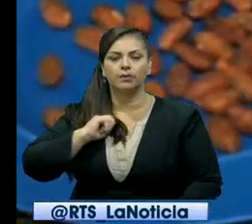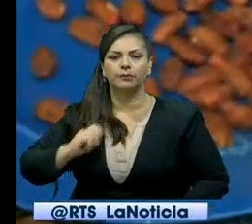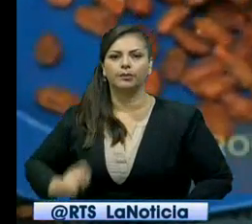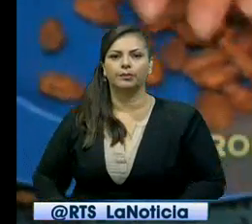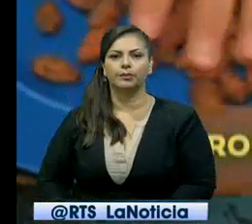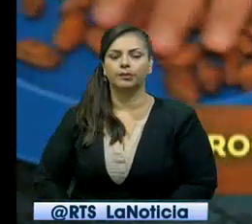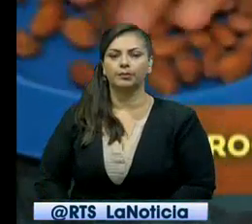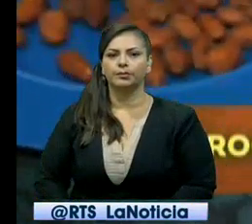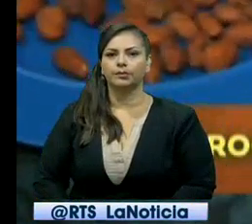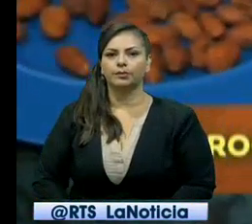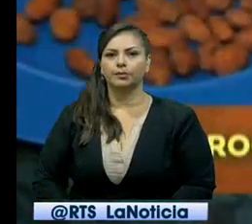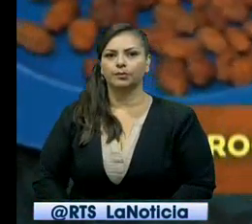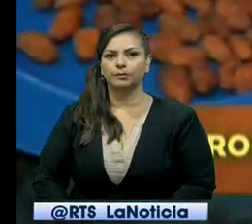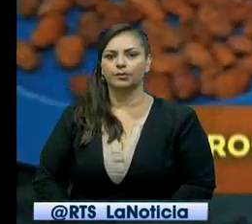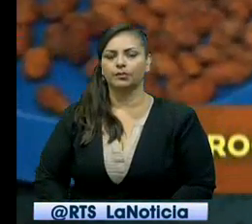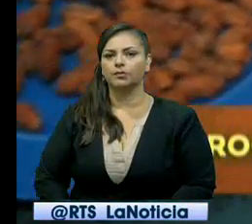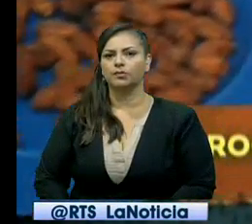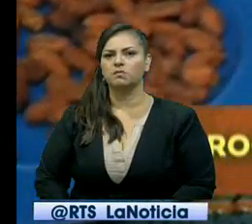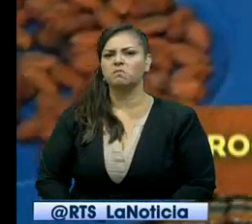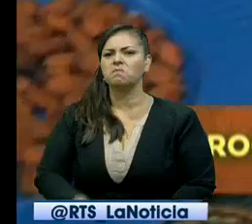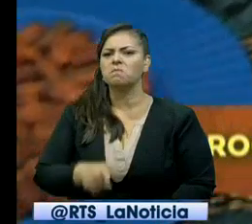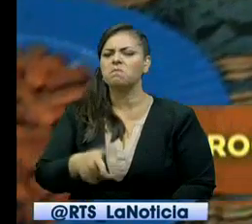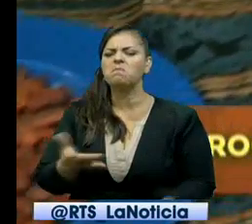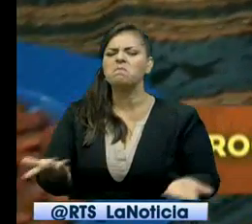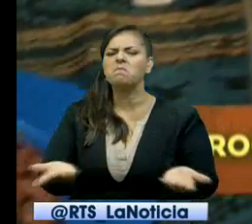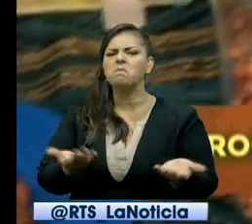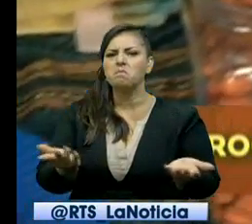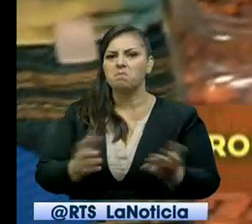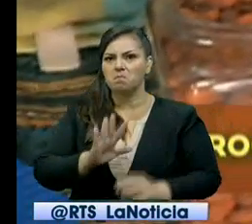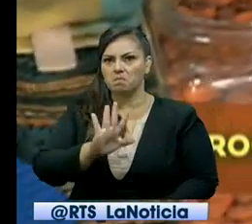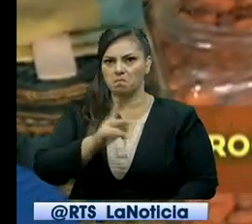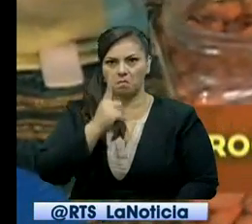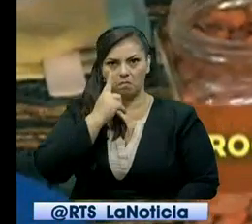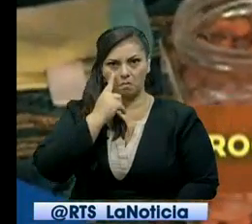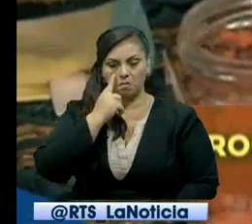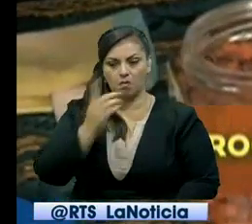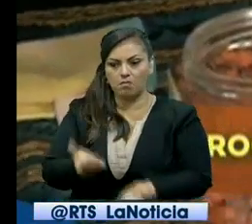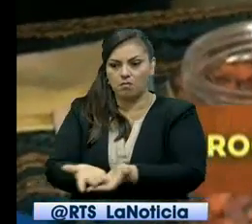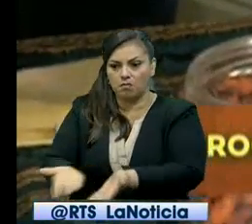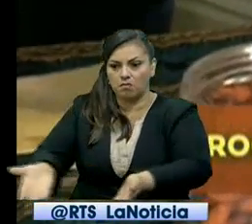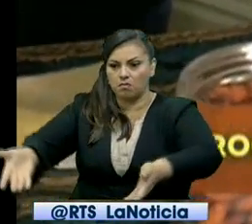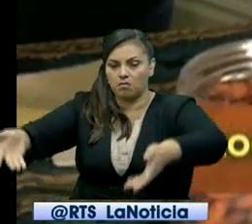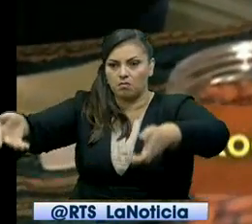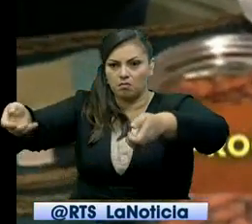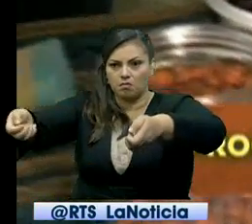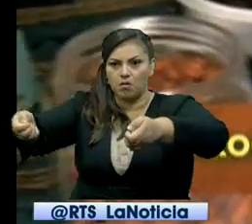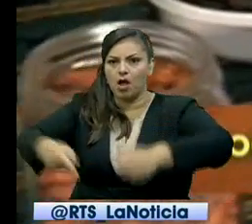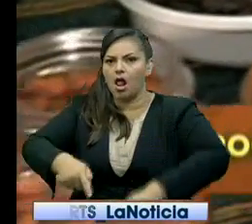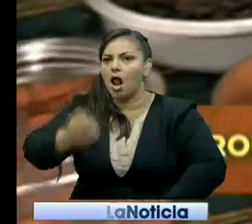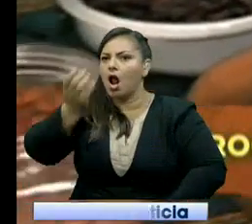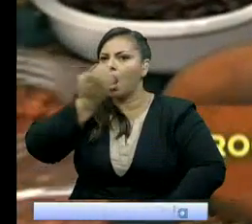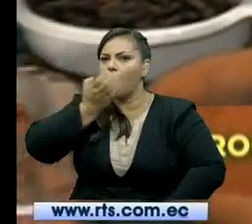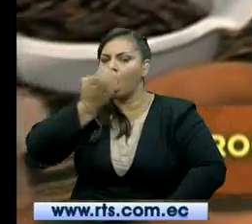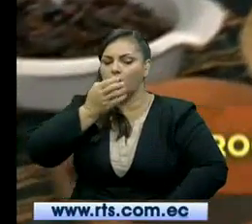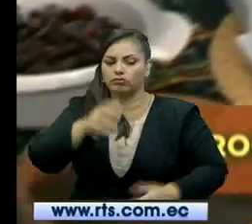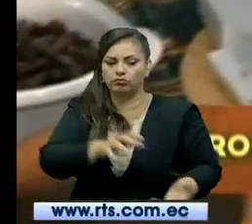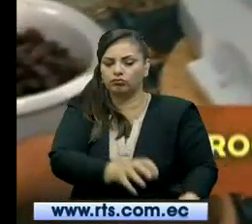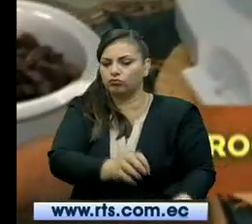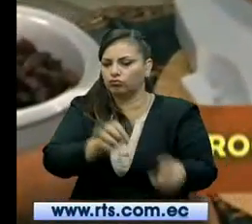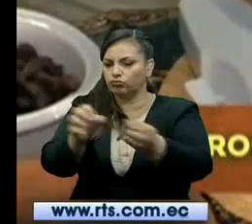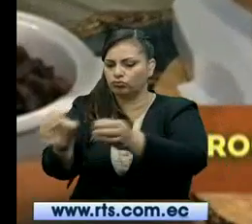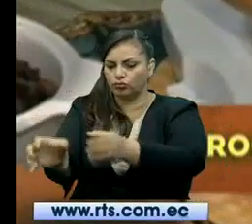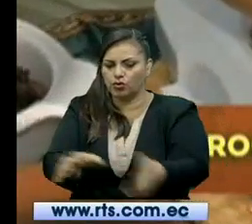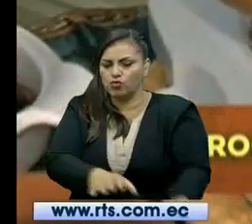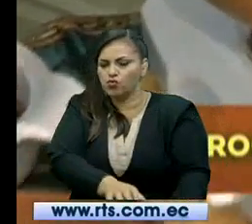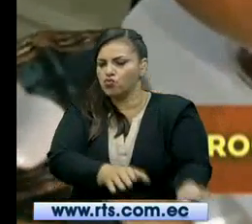entonces le hacemos el proceso para poderlo tocar generalmente quienes vienen acá son turistas